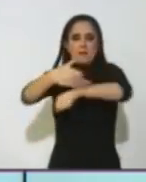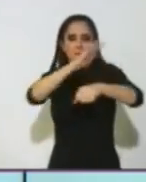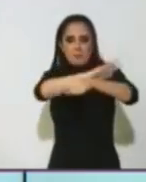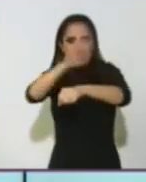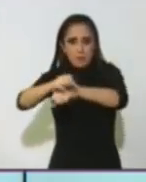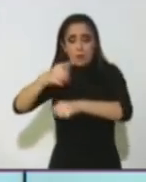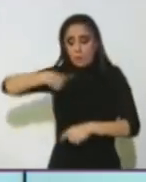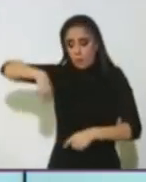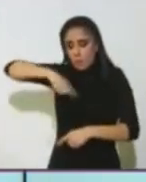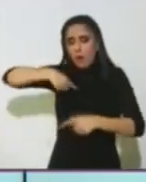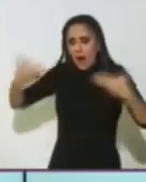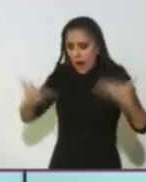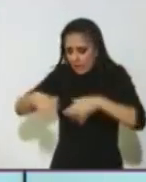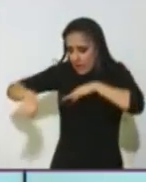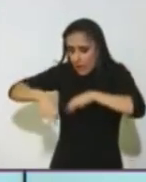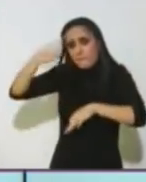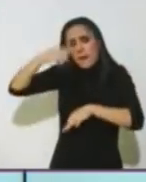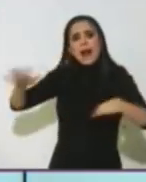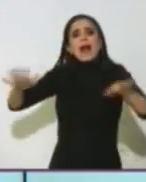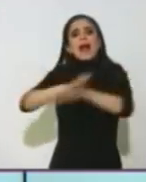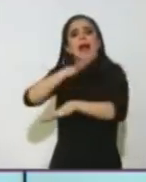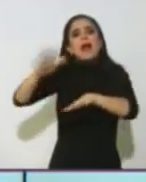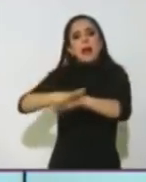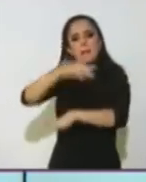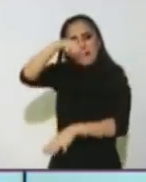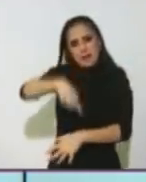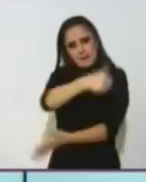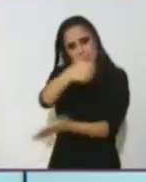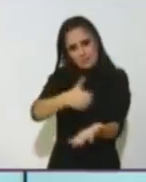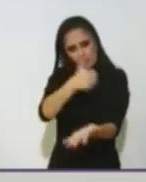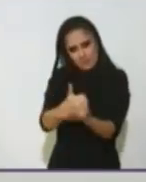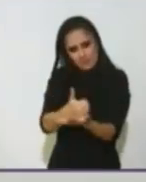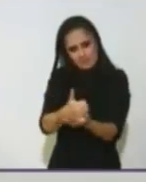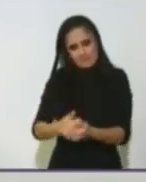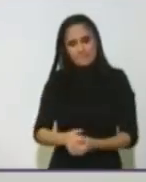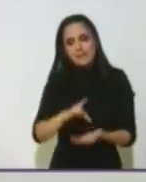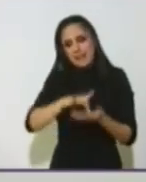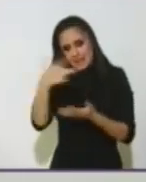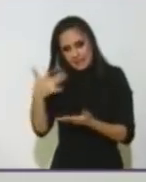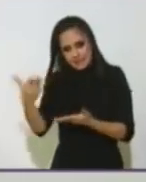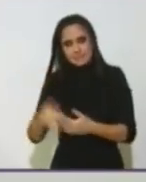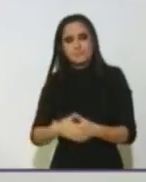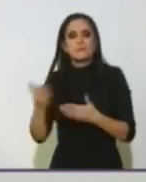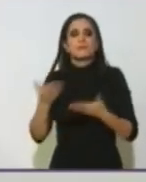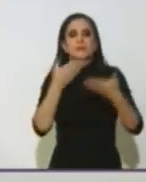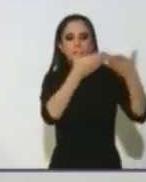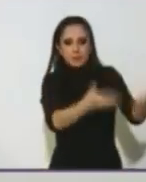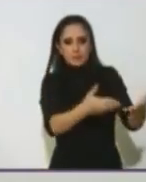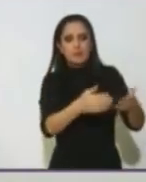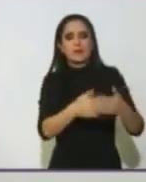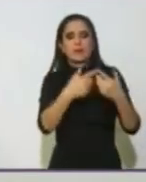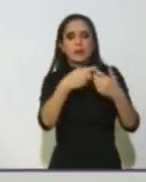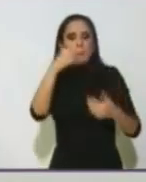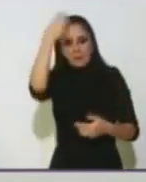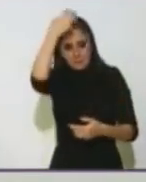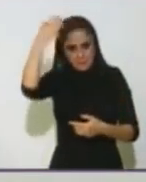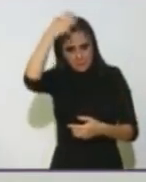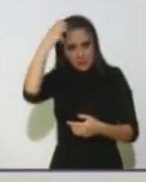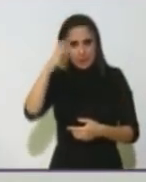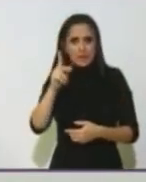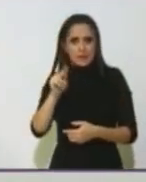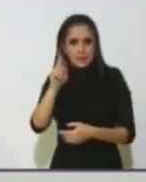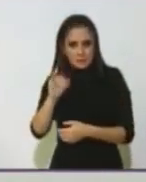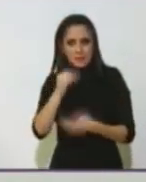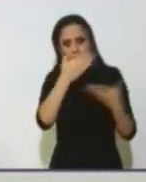acciones que generan cambios en esta ciudad gracias gracias lorena y partido revolucionario institucional mikel arriola 30